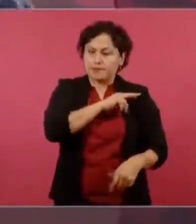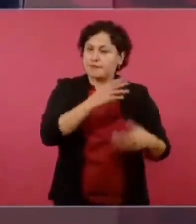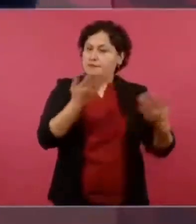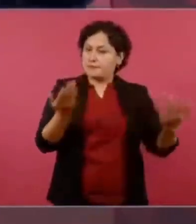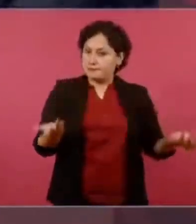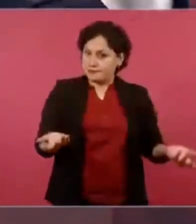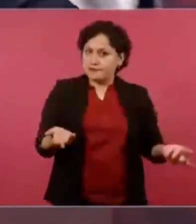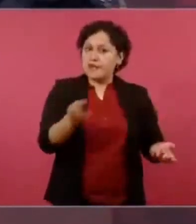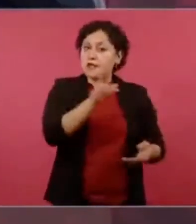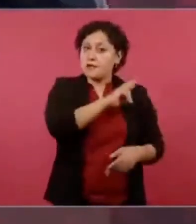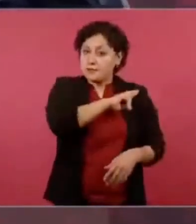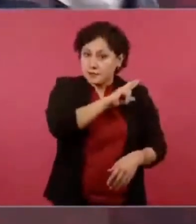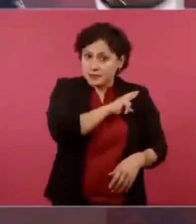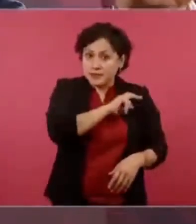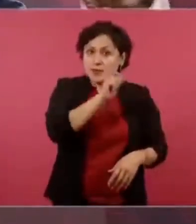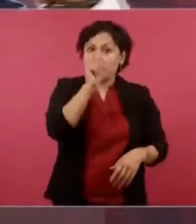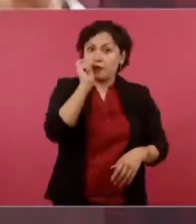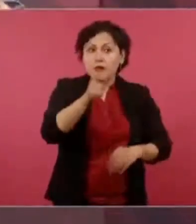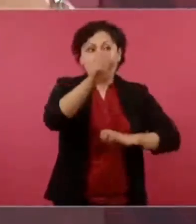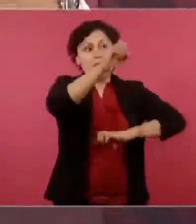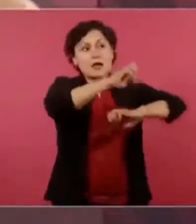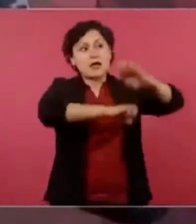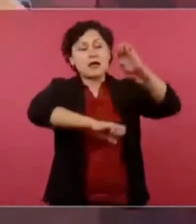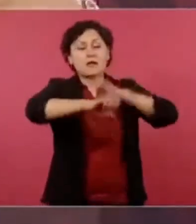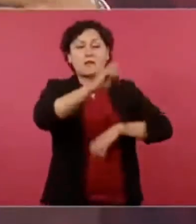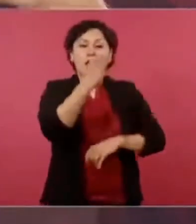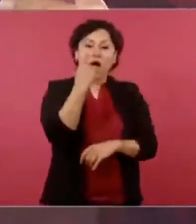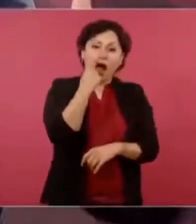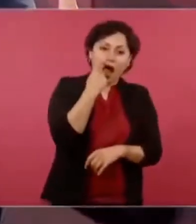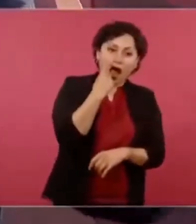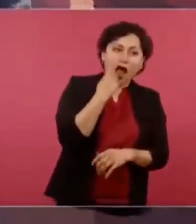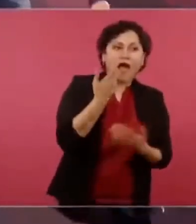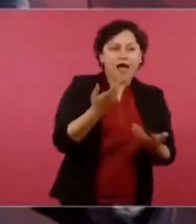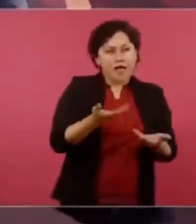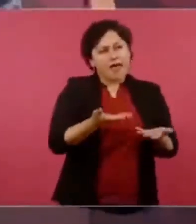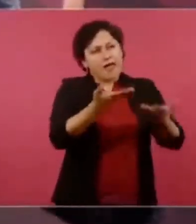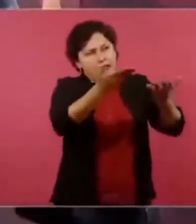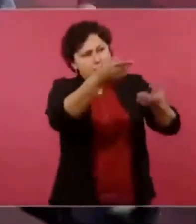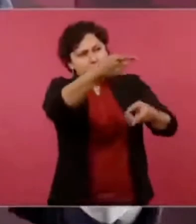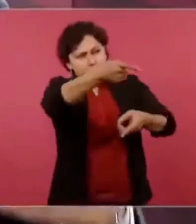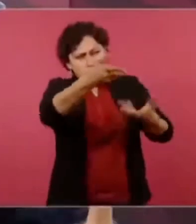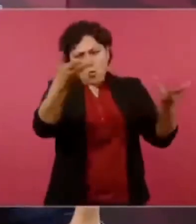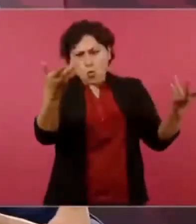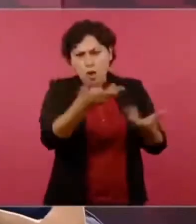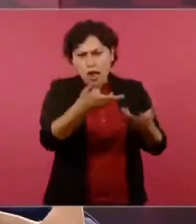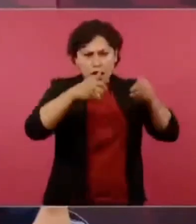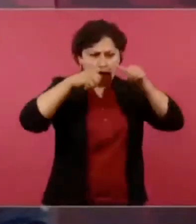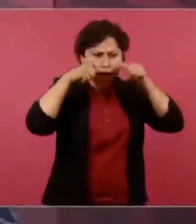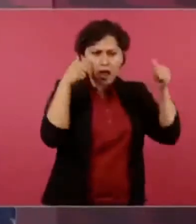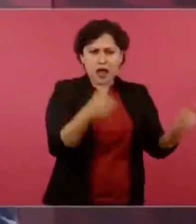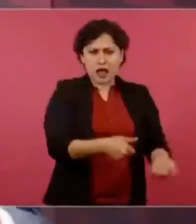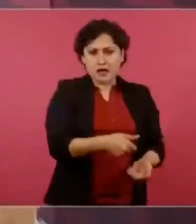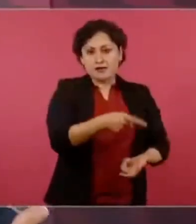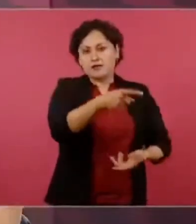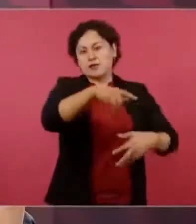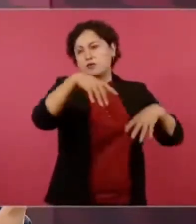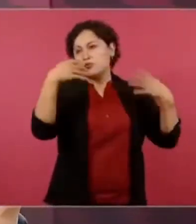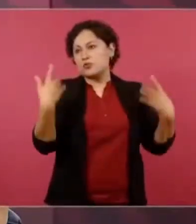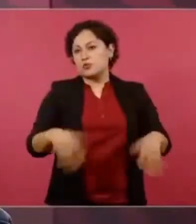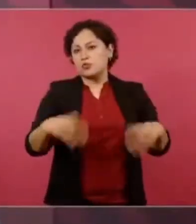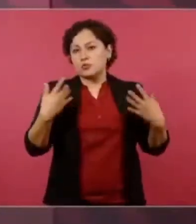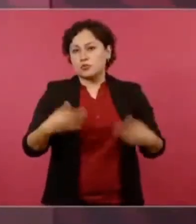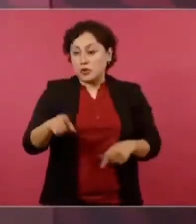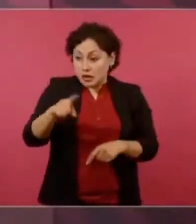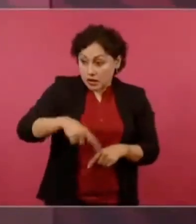y a los grandes financieros les dieron el manejo de las pensiones de los